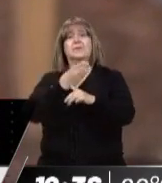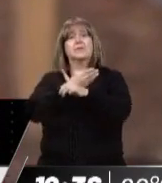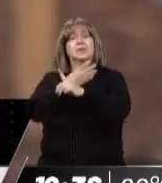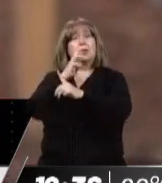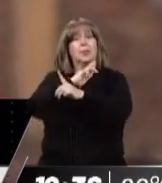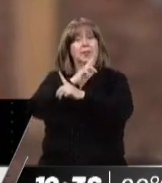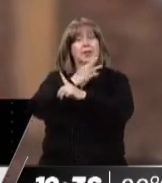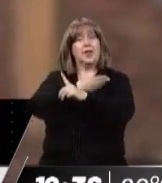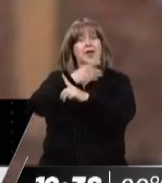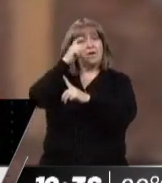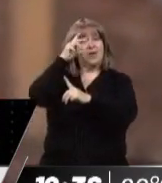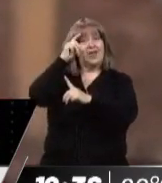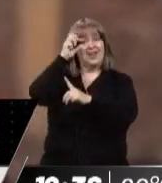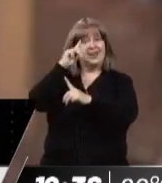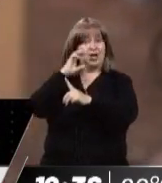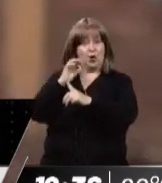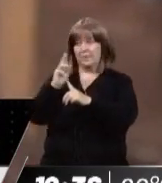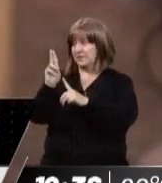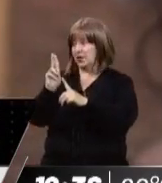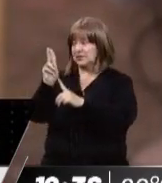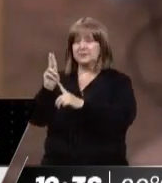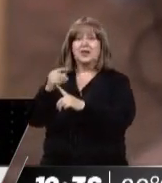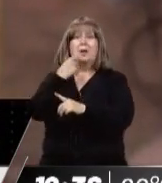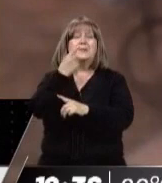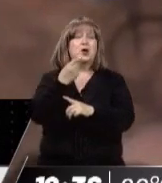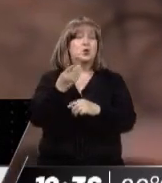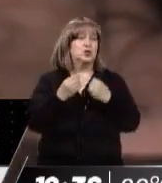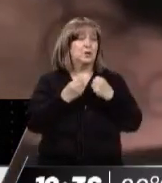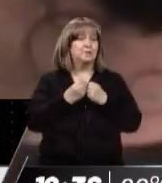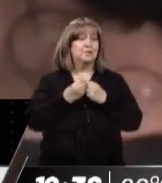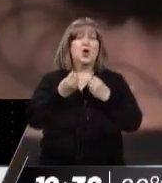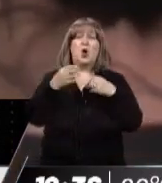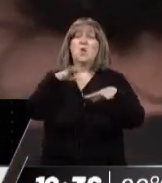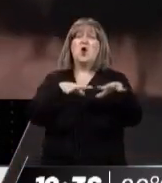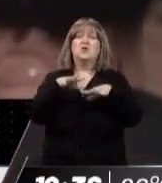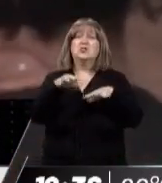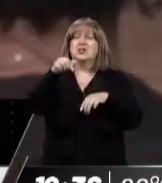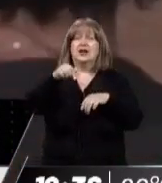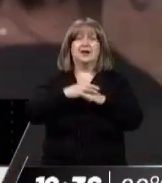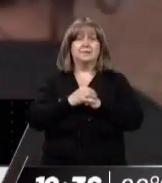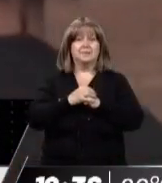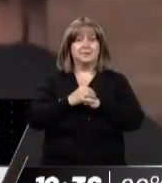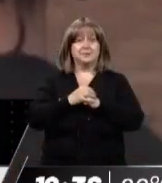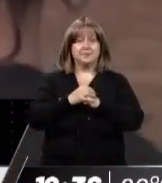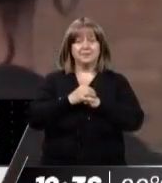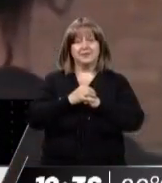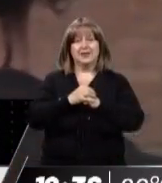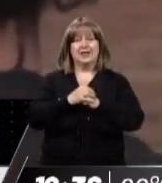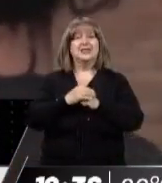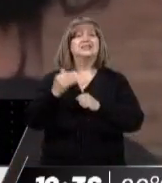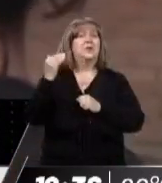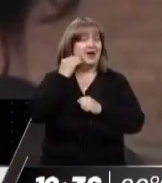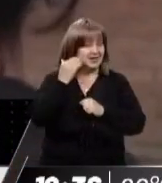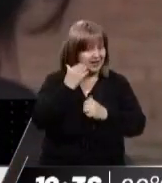funciona Narcóticos Anónimos? Contale a la gente que no lo sabe, y después la otra pregunta es ¿por qué funciona? Bueno, muchas gracias, Julián.